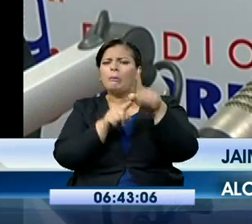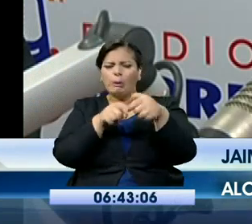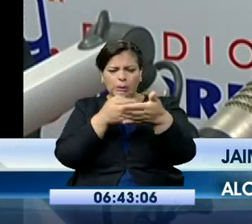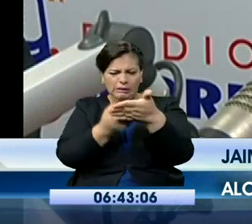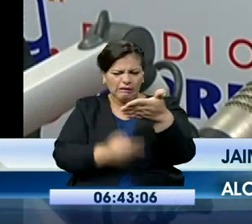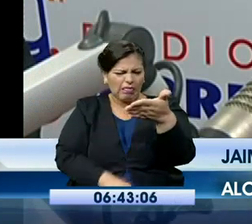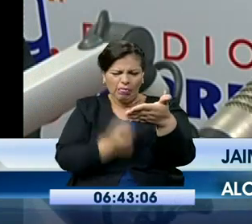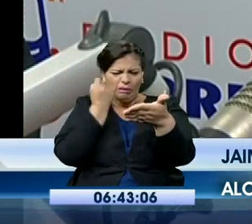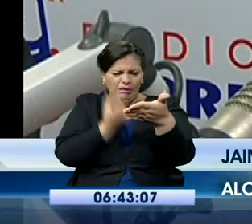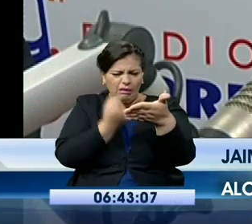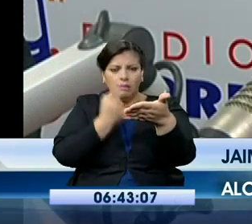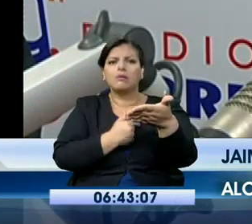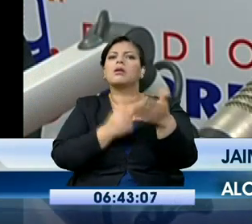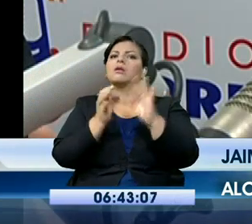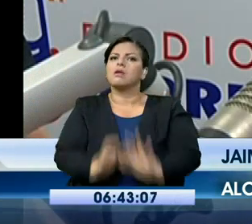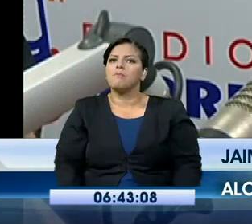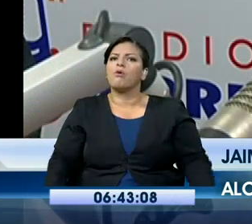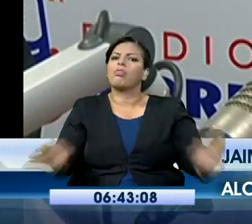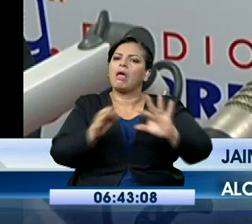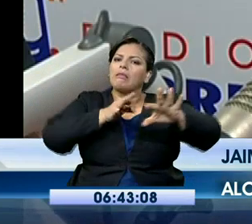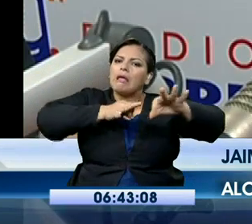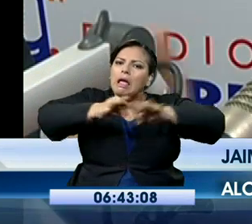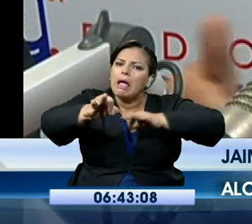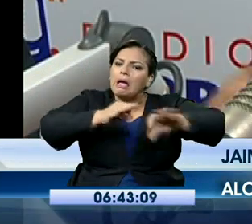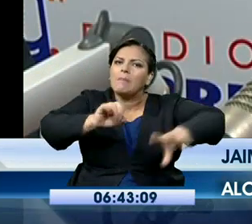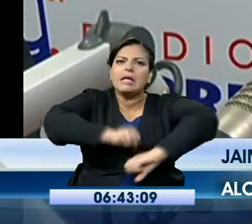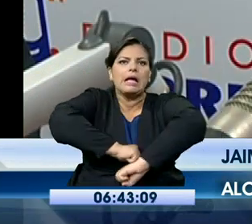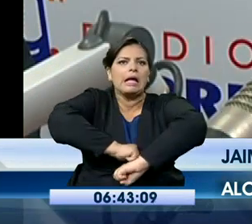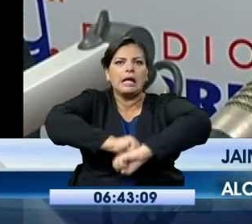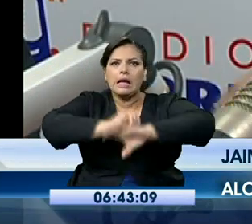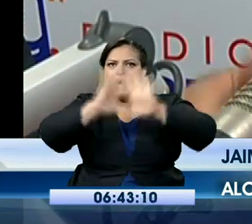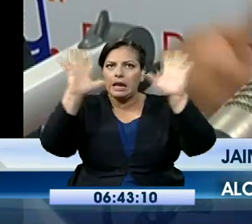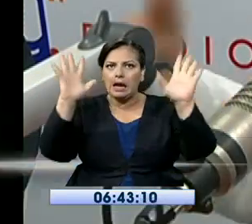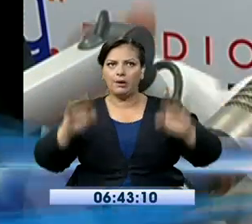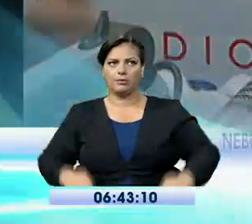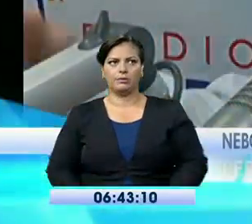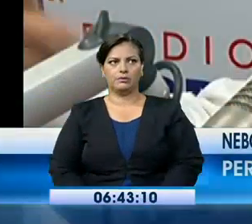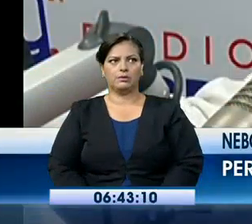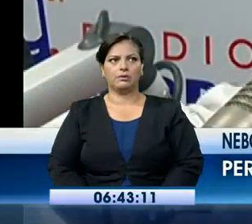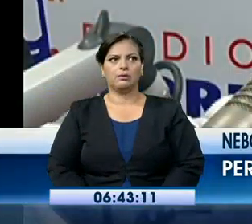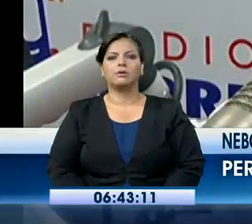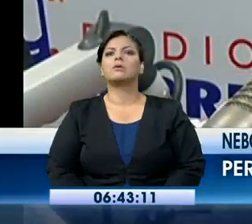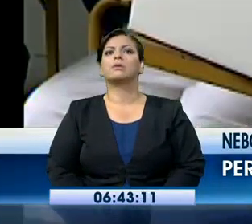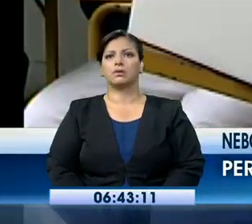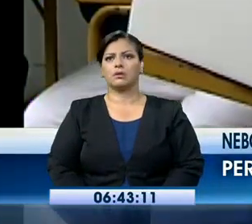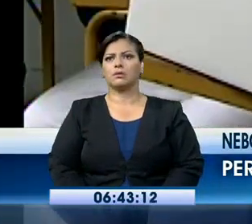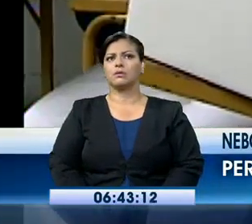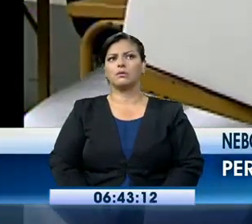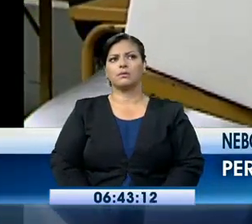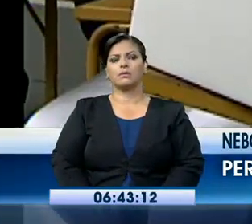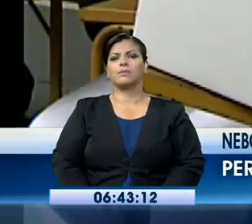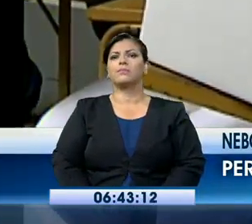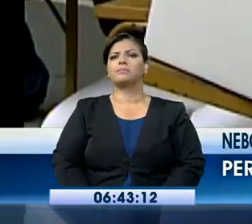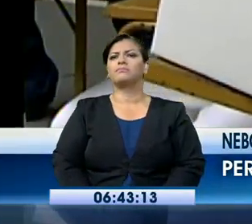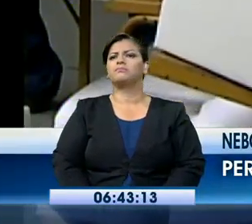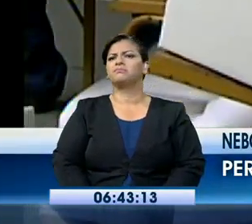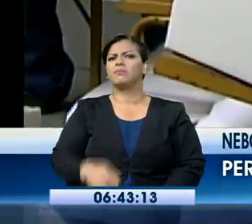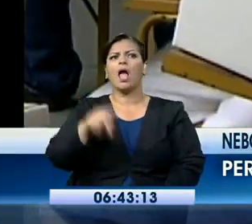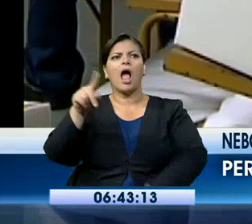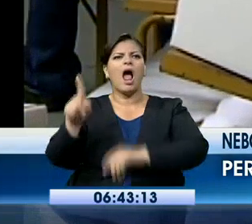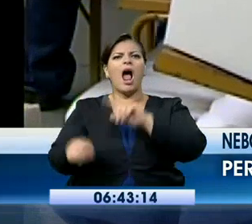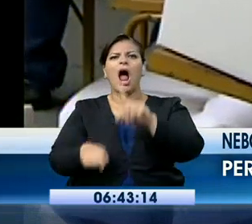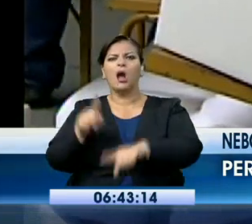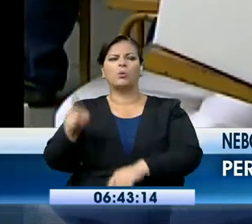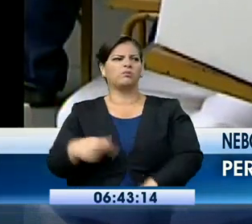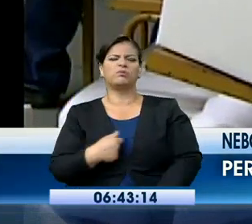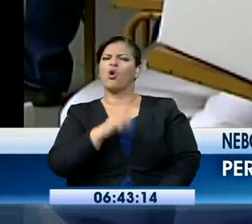querían otra vez, elígeme a mí, que yo después decido por ti. El burgomaestre asimismo manifestó que